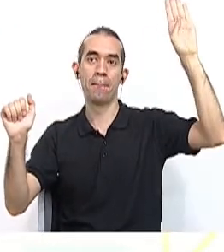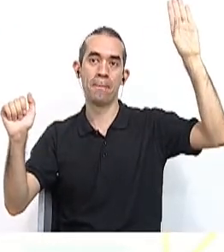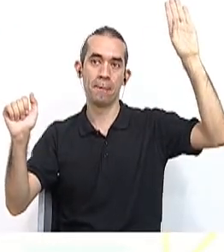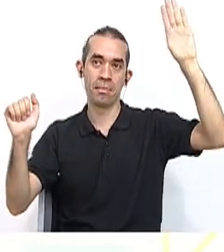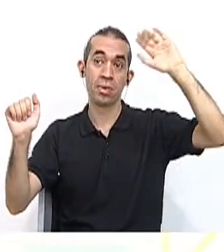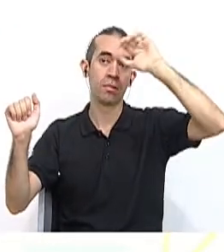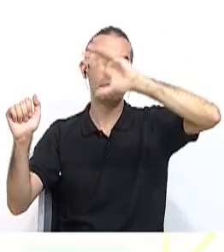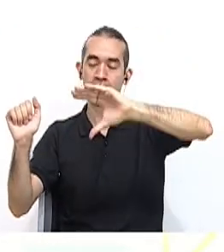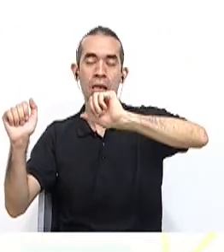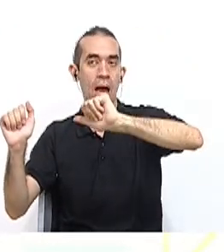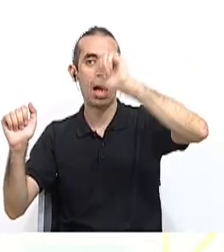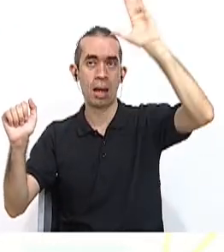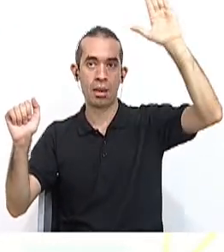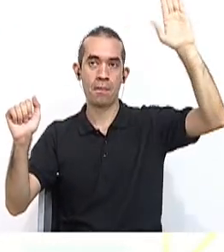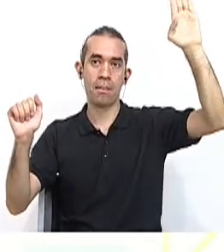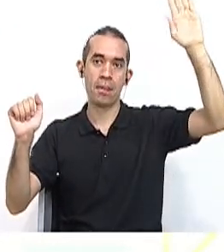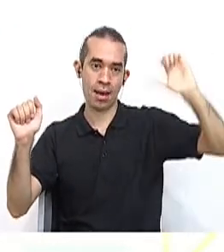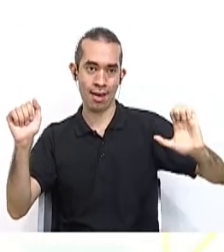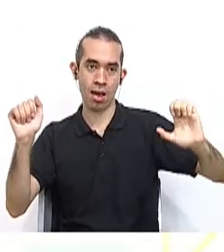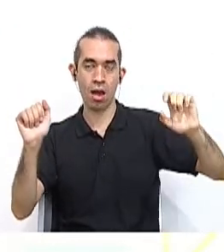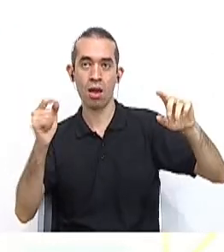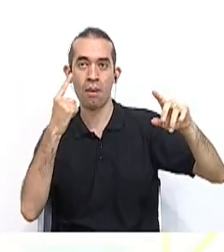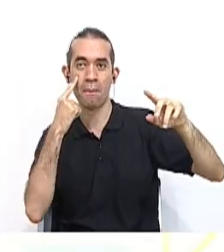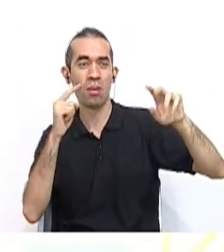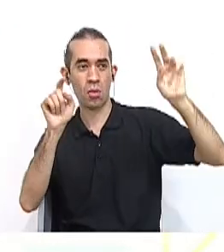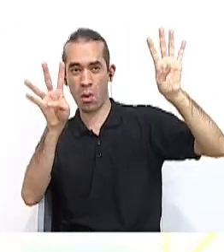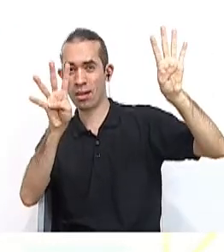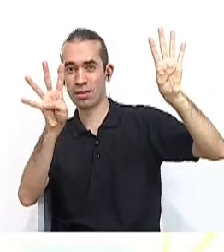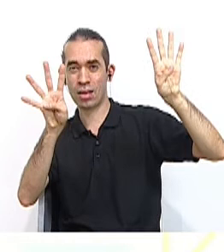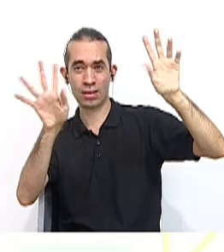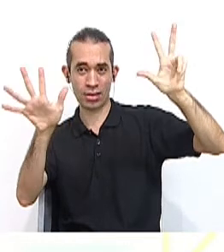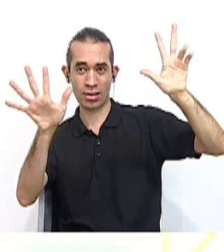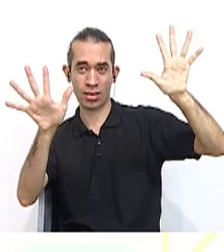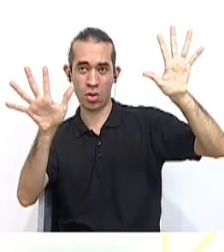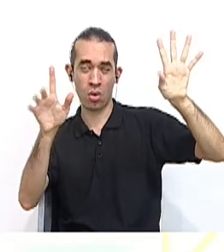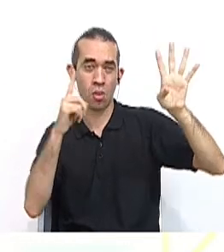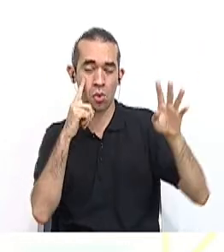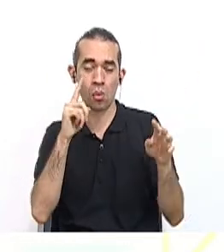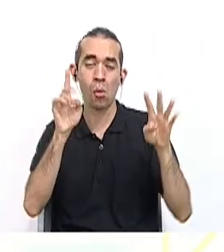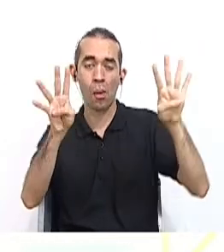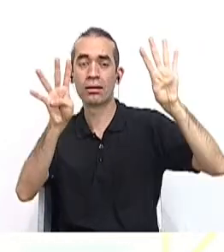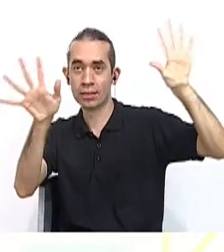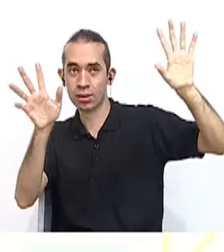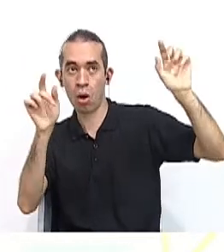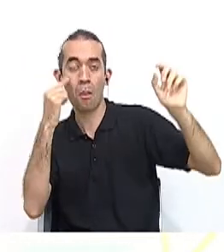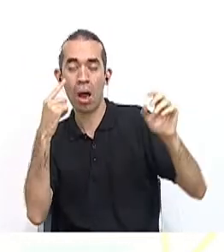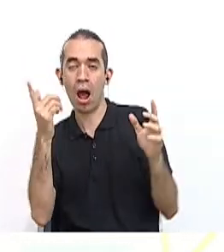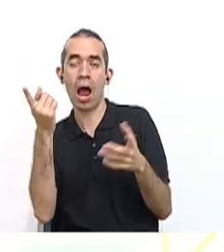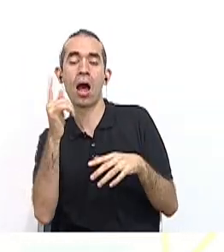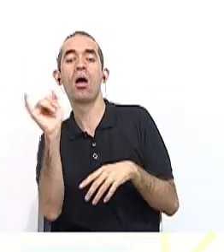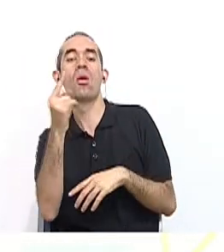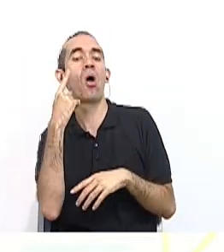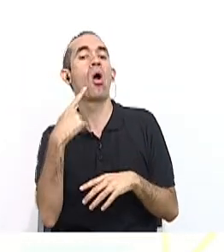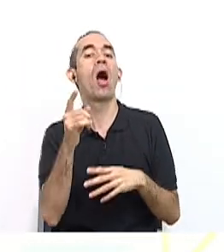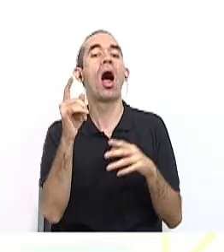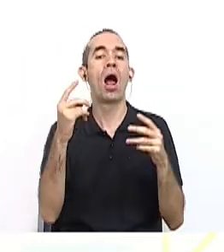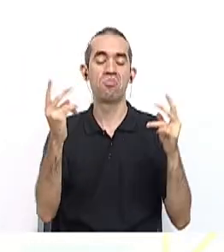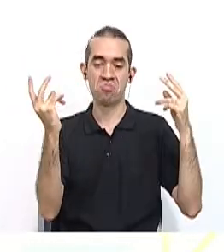Entonces, comprobamos que el triángulo BEA es semejante al triángulo SA por el criterio